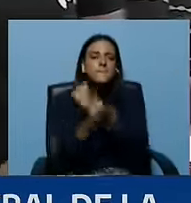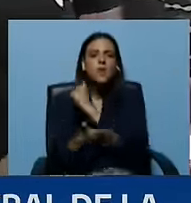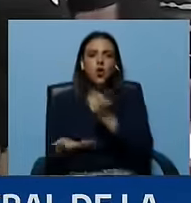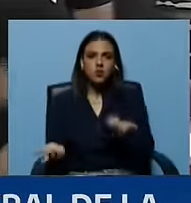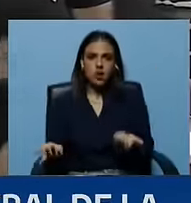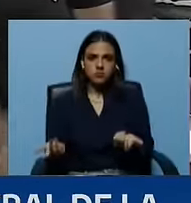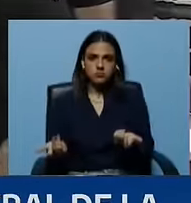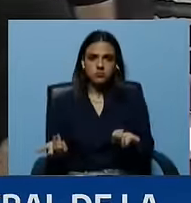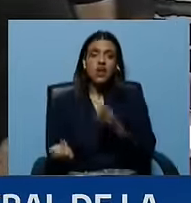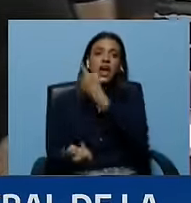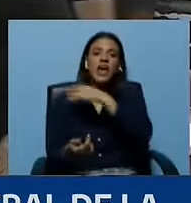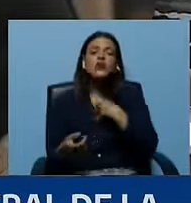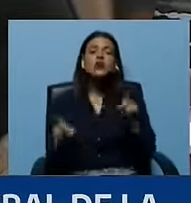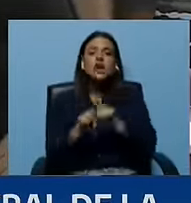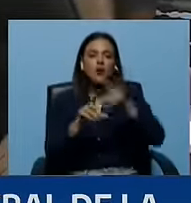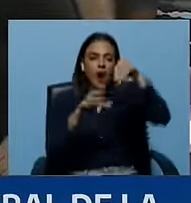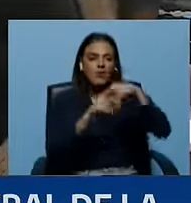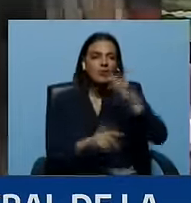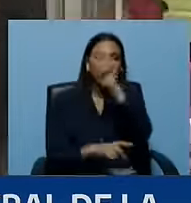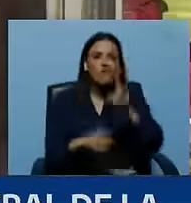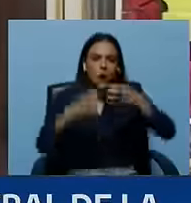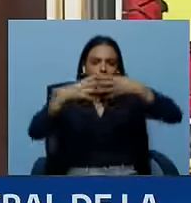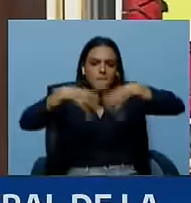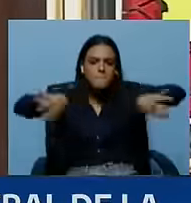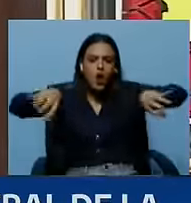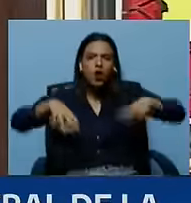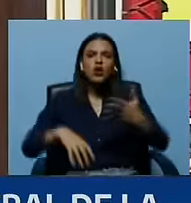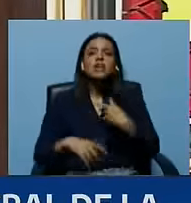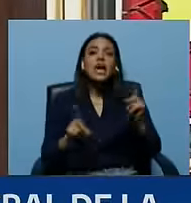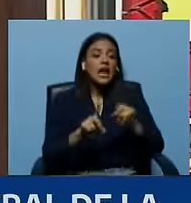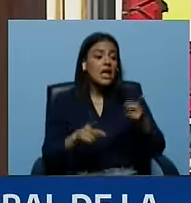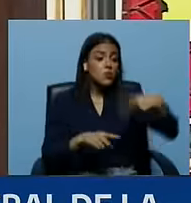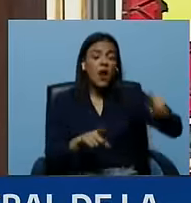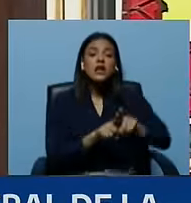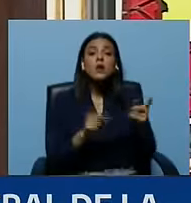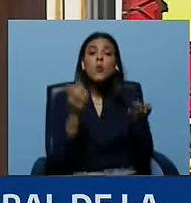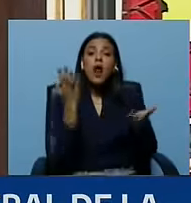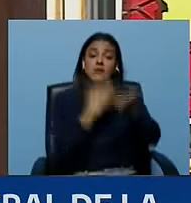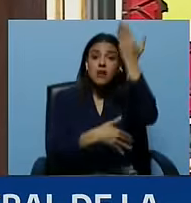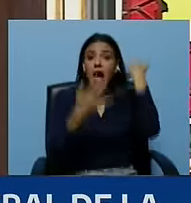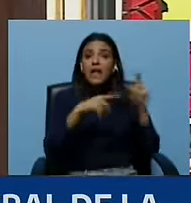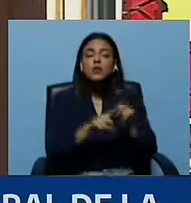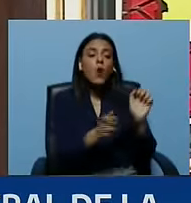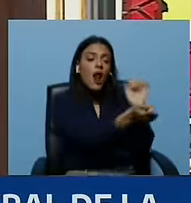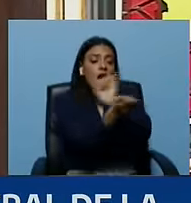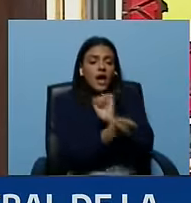1999. Su plan es dividir a Venezuela y entregarla como una colonia a los gringos.